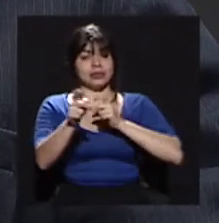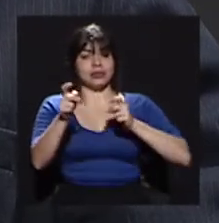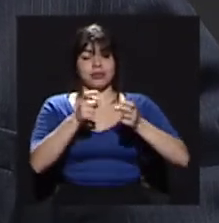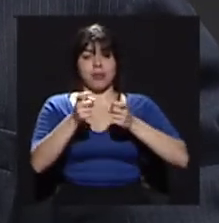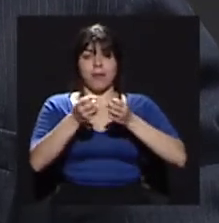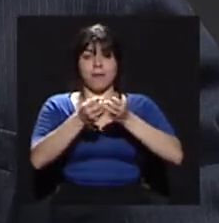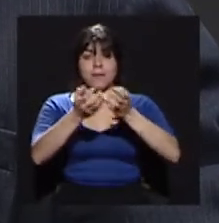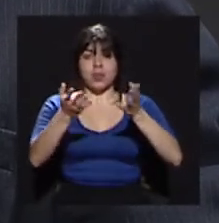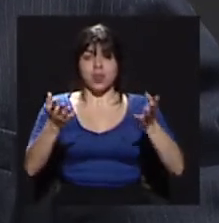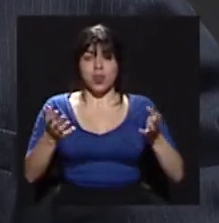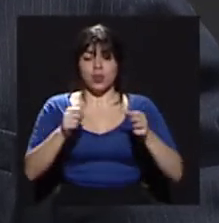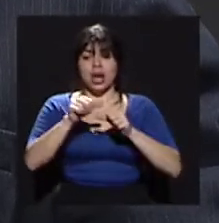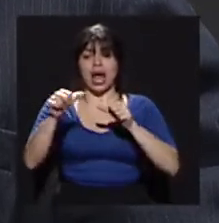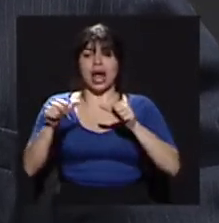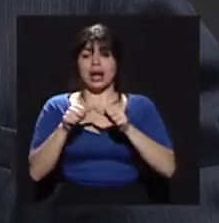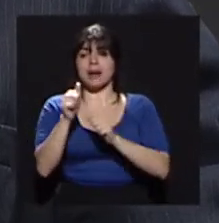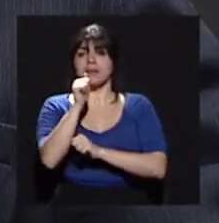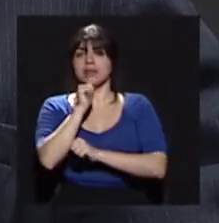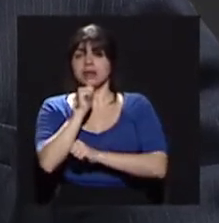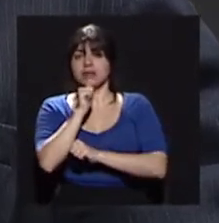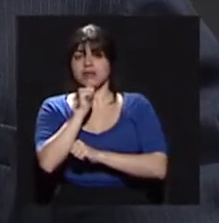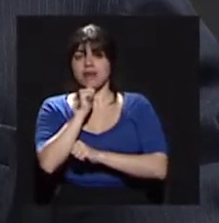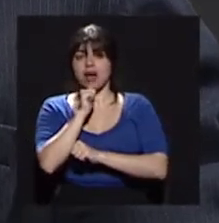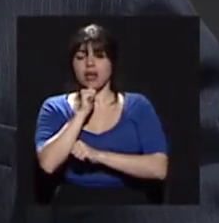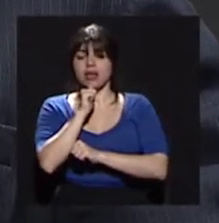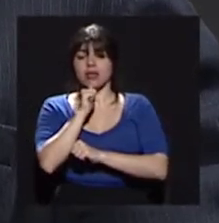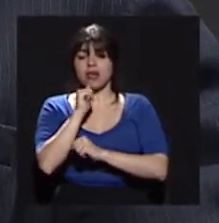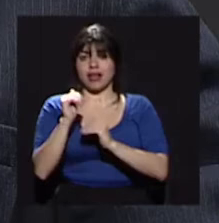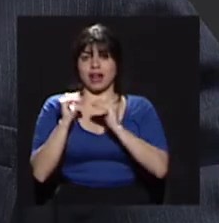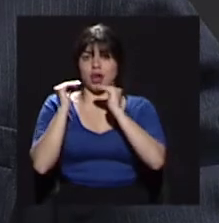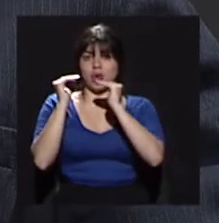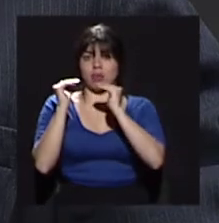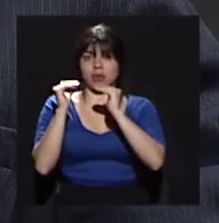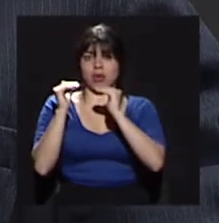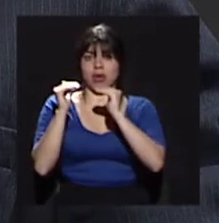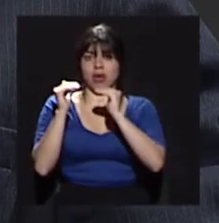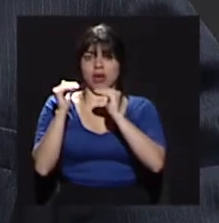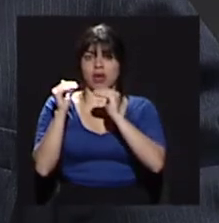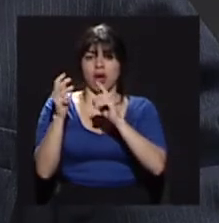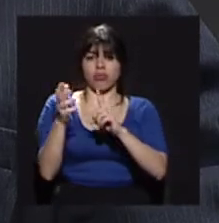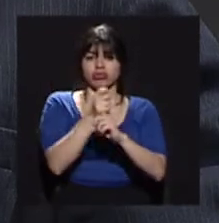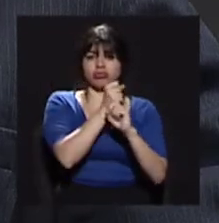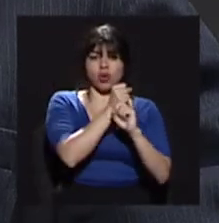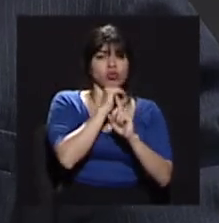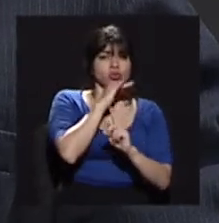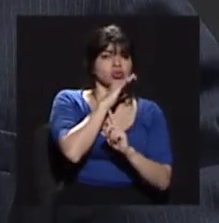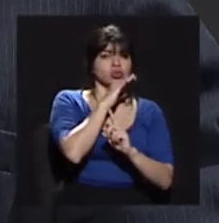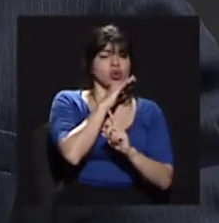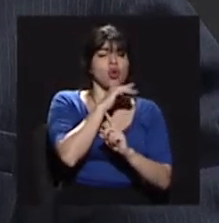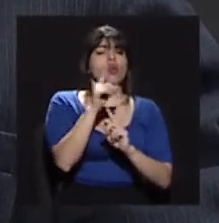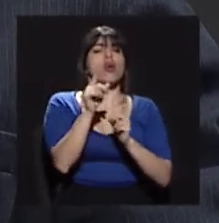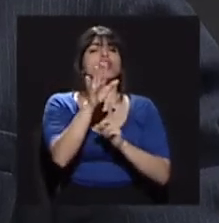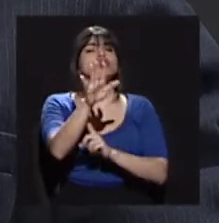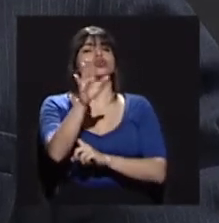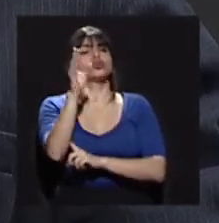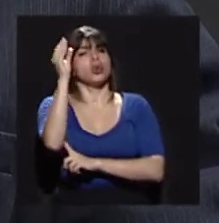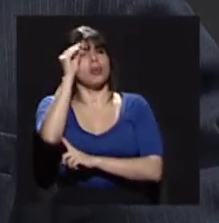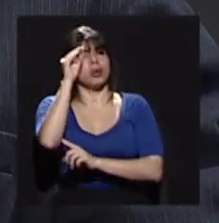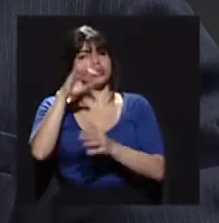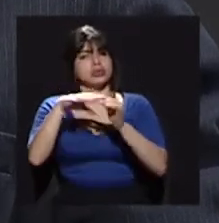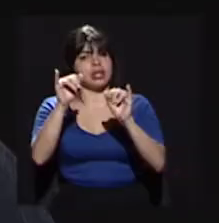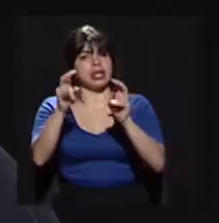pública al sector privado en la cúpula cogido por la corrupción como cuál es su valoración sobre